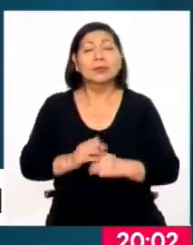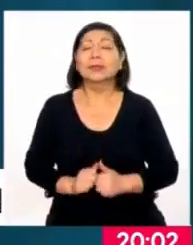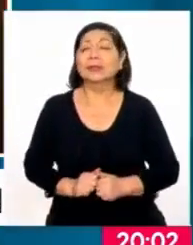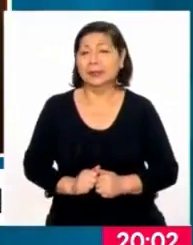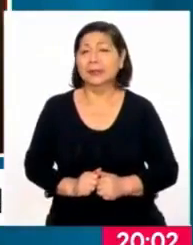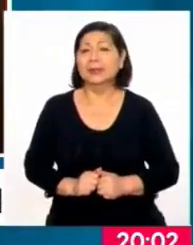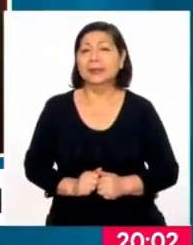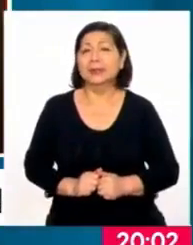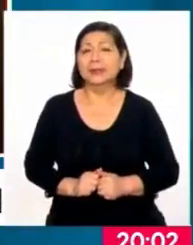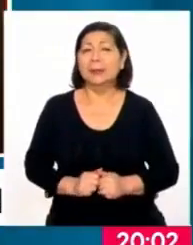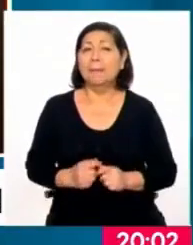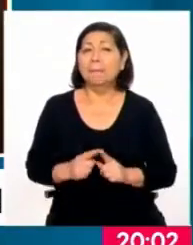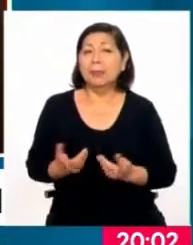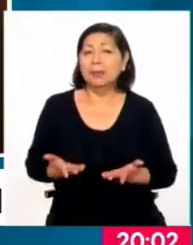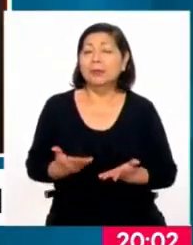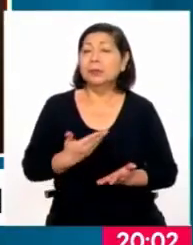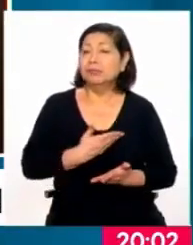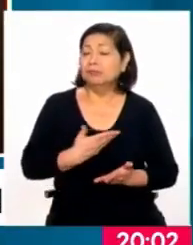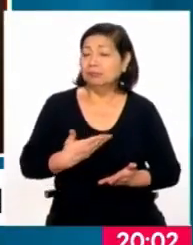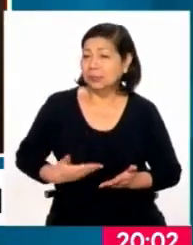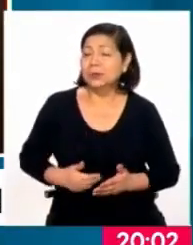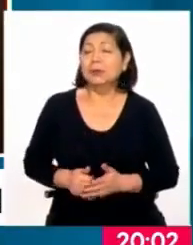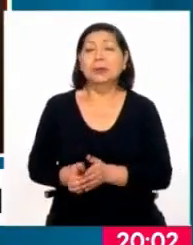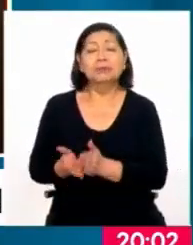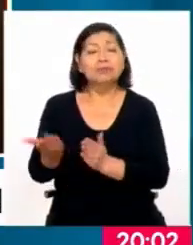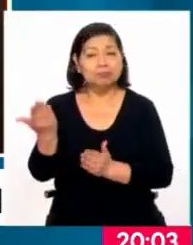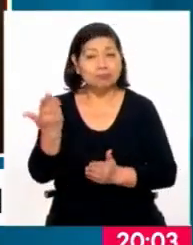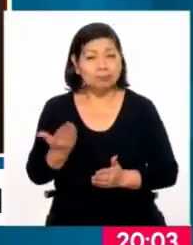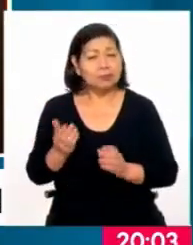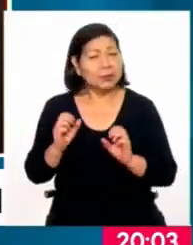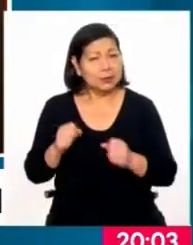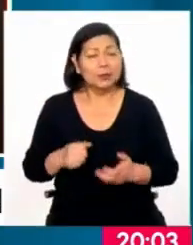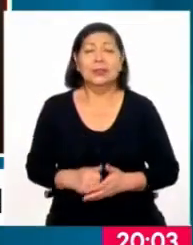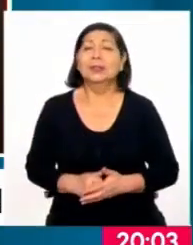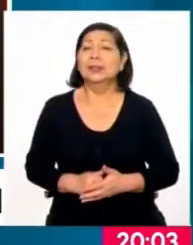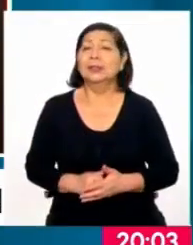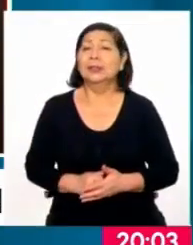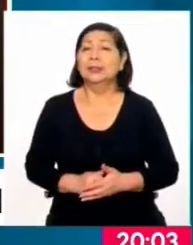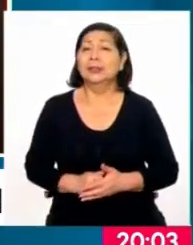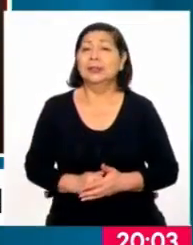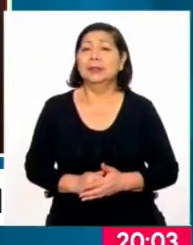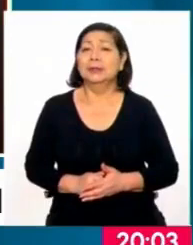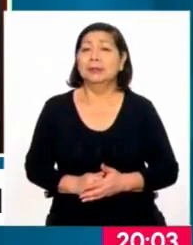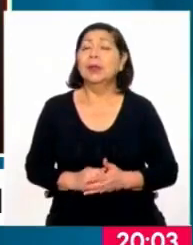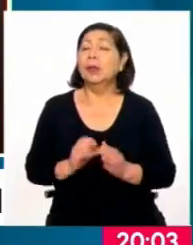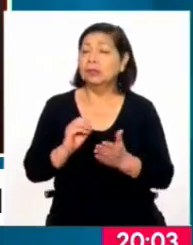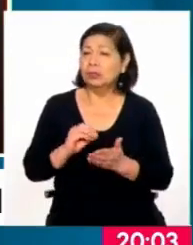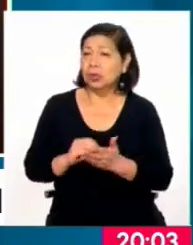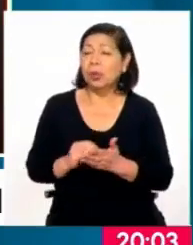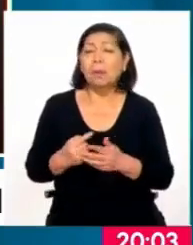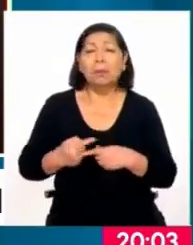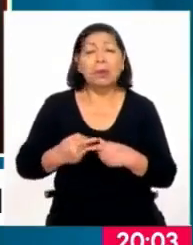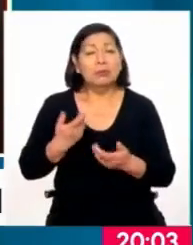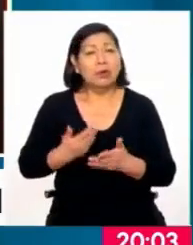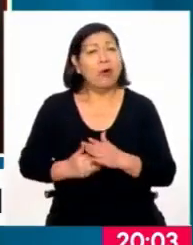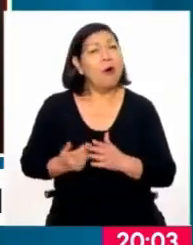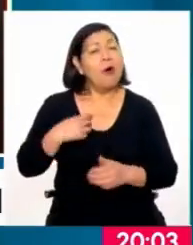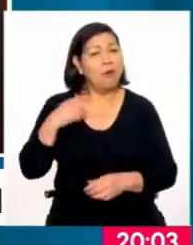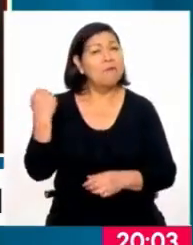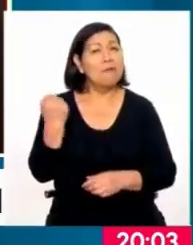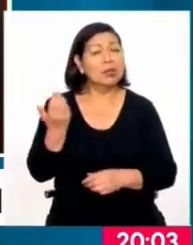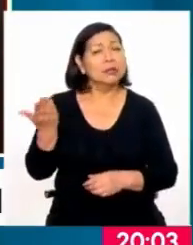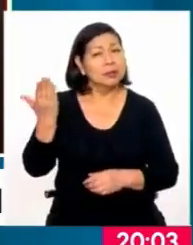Nacional. Expreso, señor presidente, el pedido para que se ordene la conducción de grado